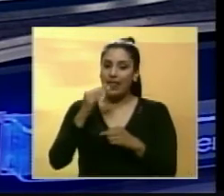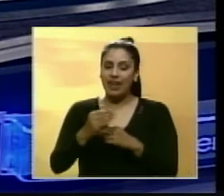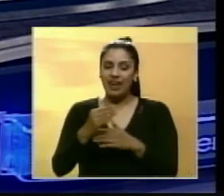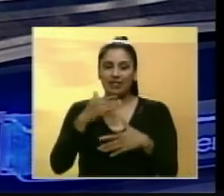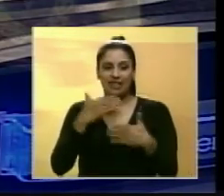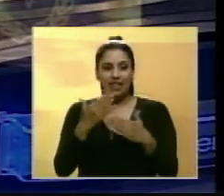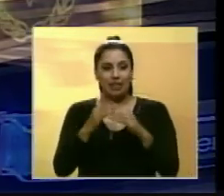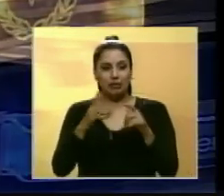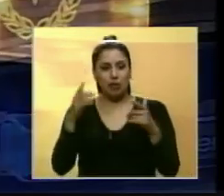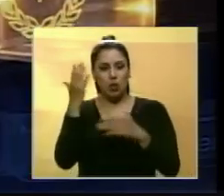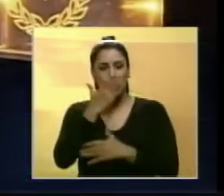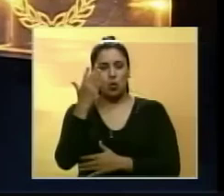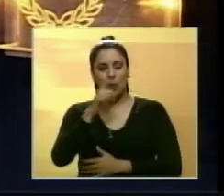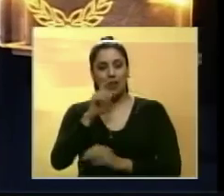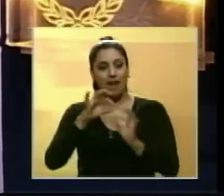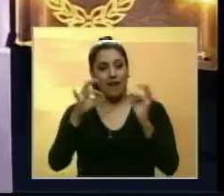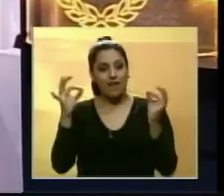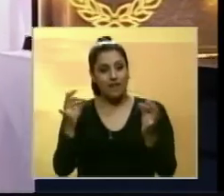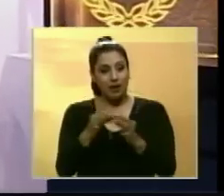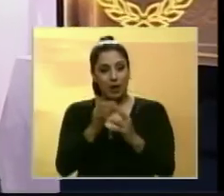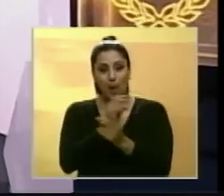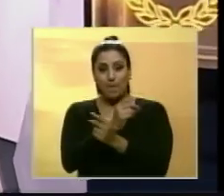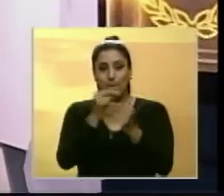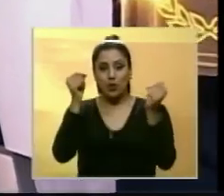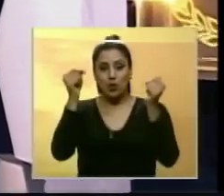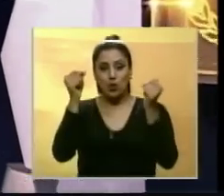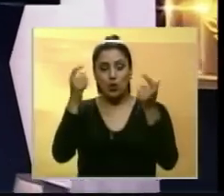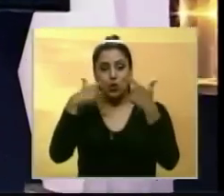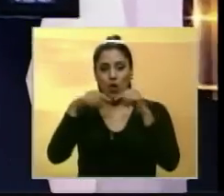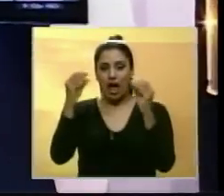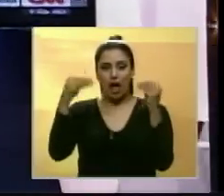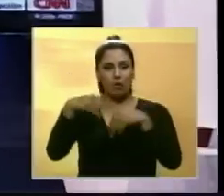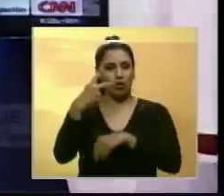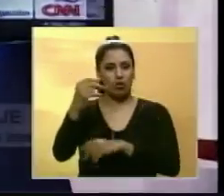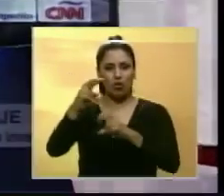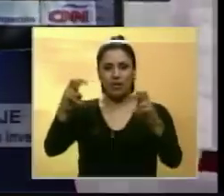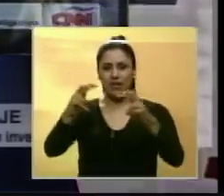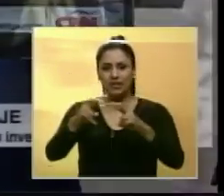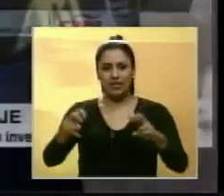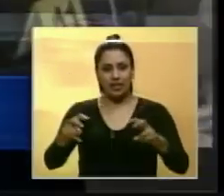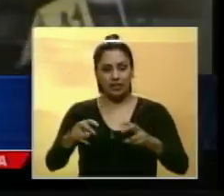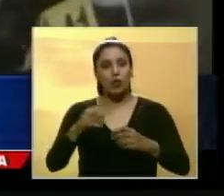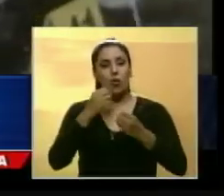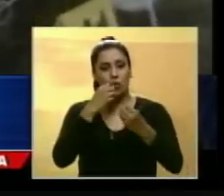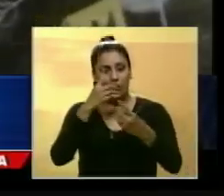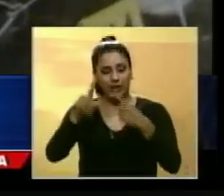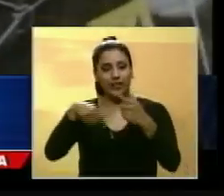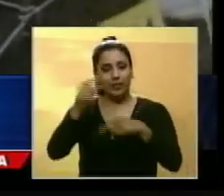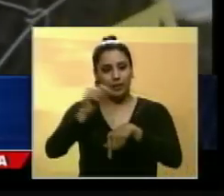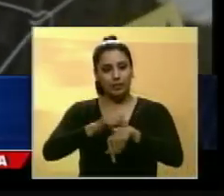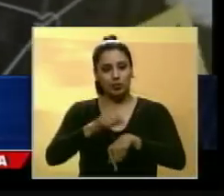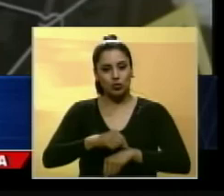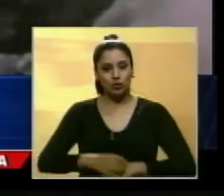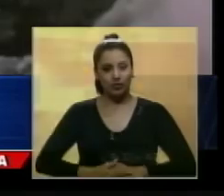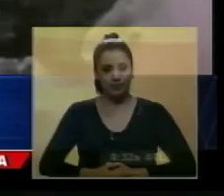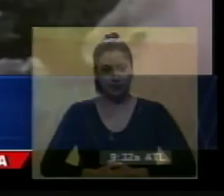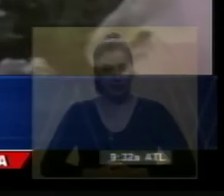adelante crece la duda. Familiares de desaparecidos en desacuerdo con la investigación. Los detalles en